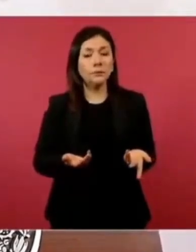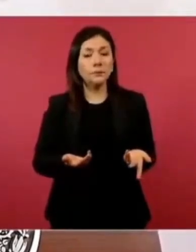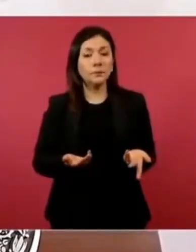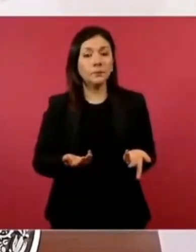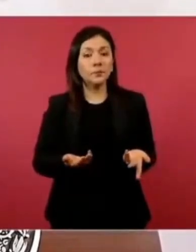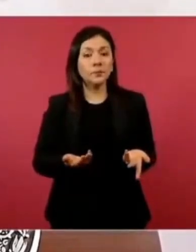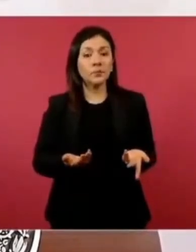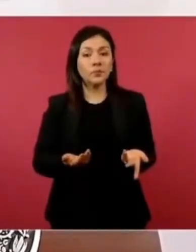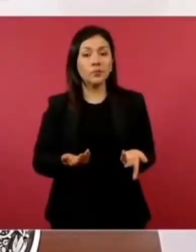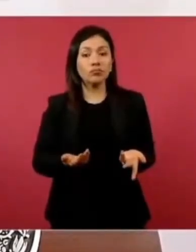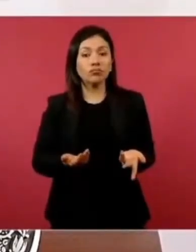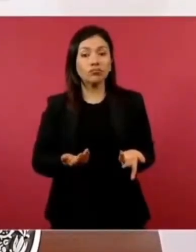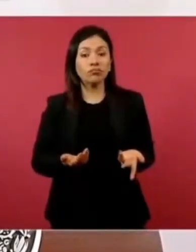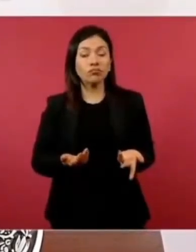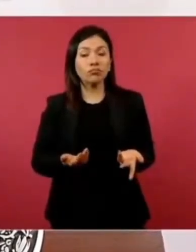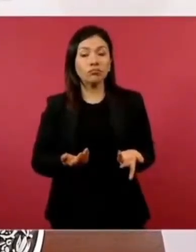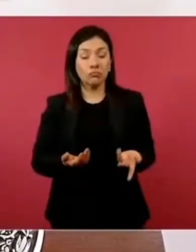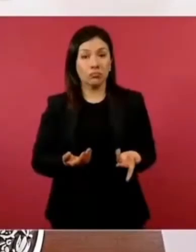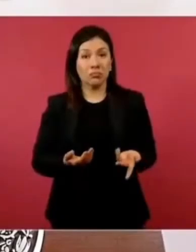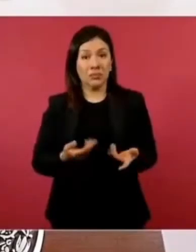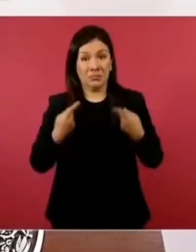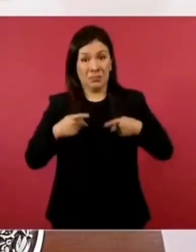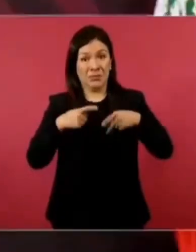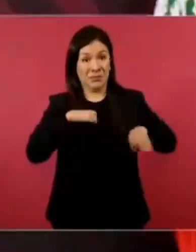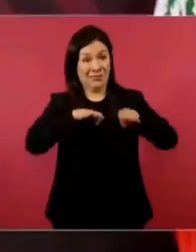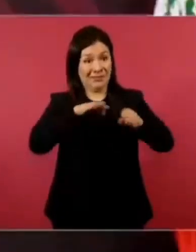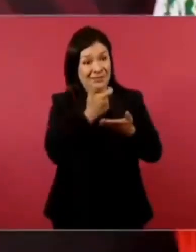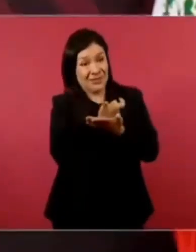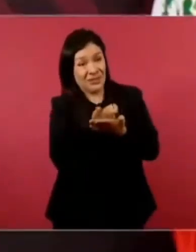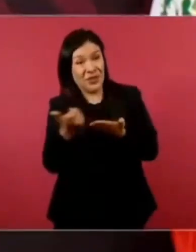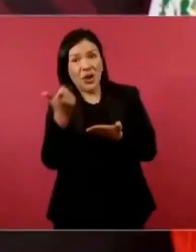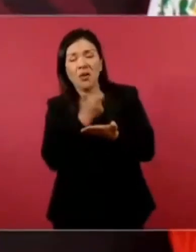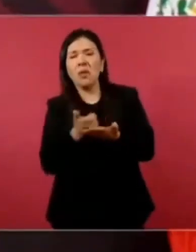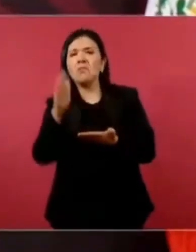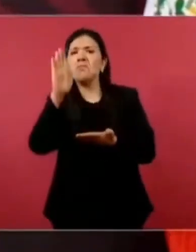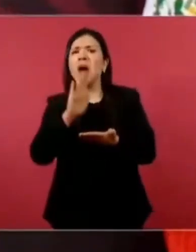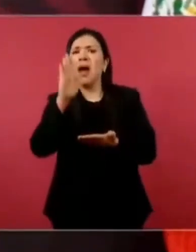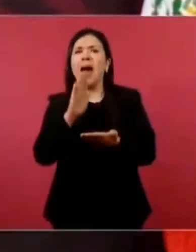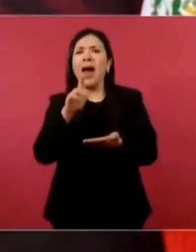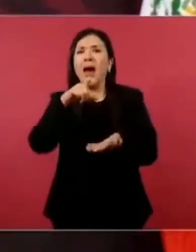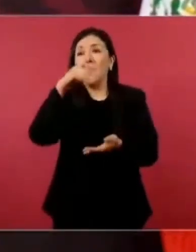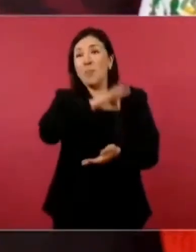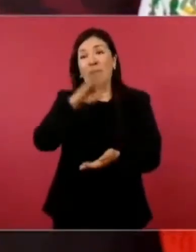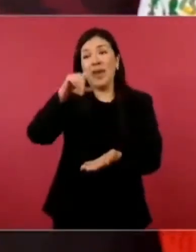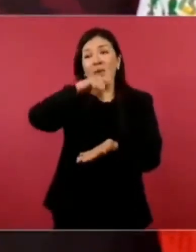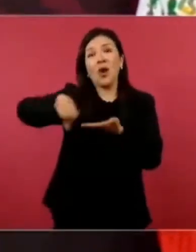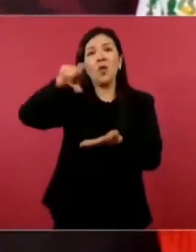Perdió el salario como el 70% de su poder de compra.